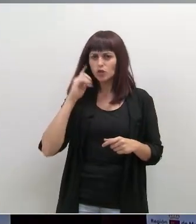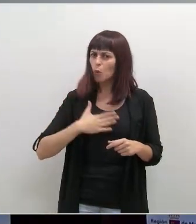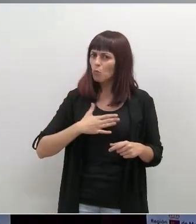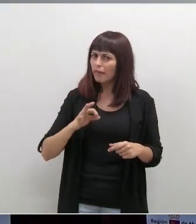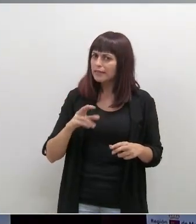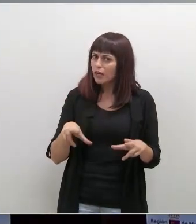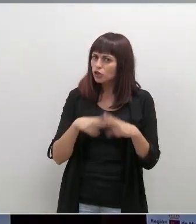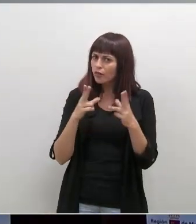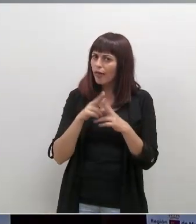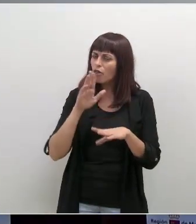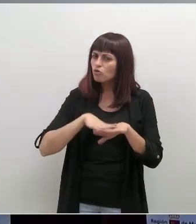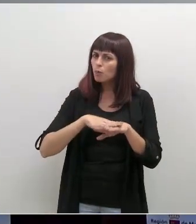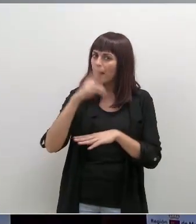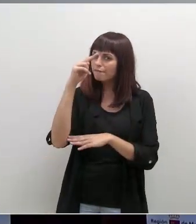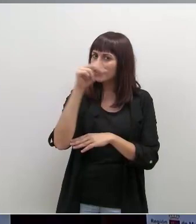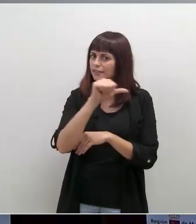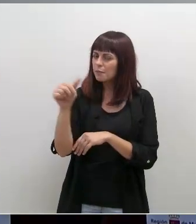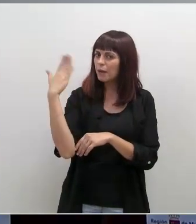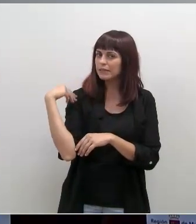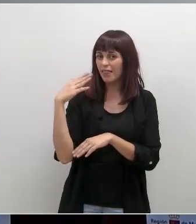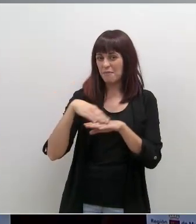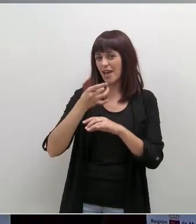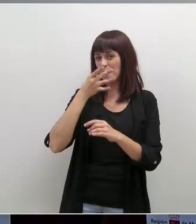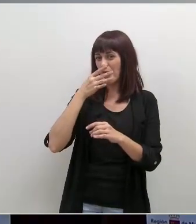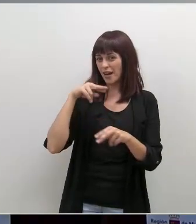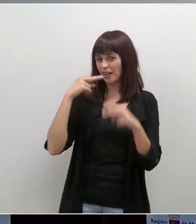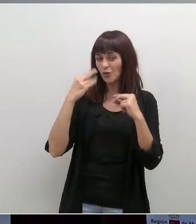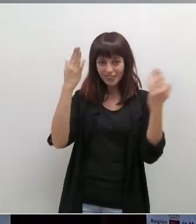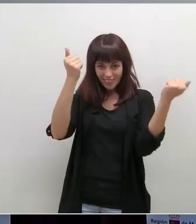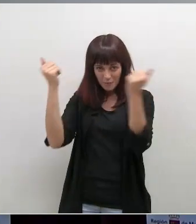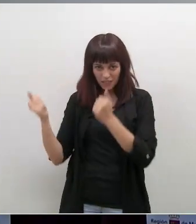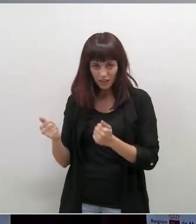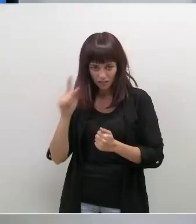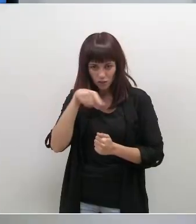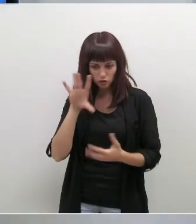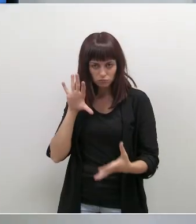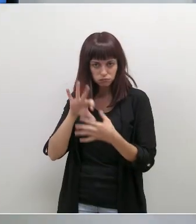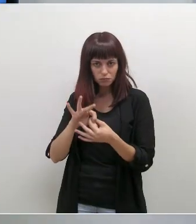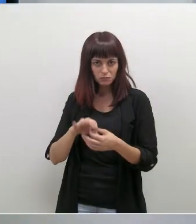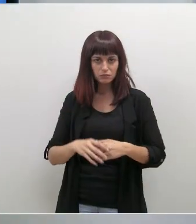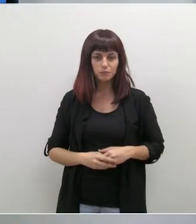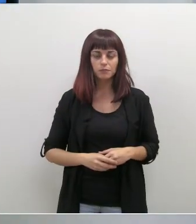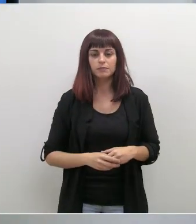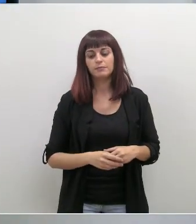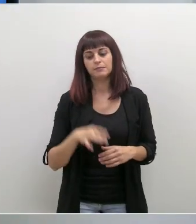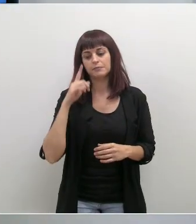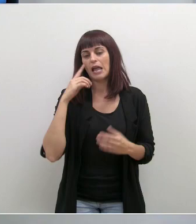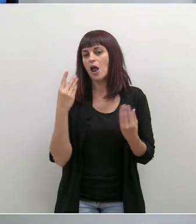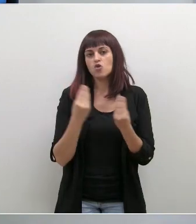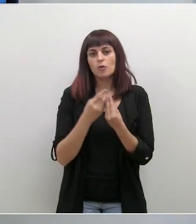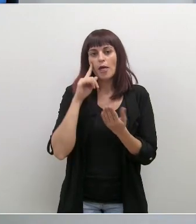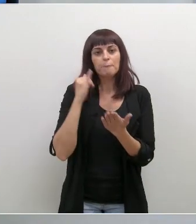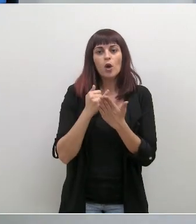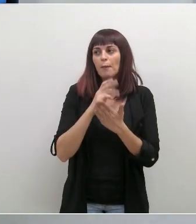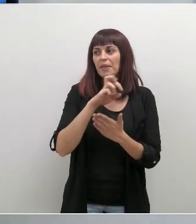sociedad que salió el pasado viernes a despedir los bares? Bueno, el número de PCR varía